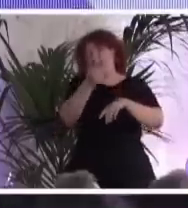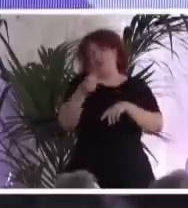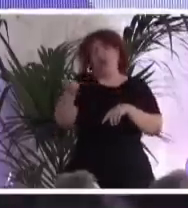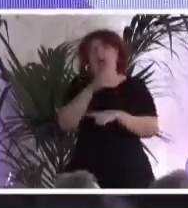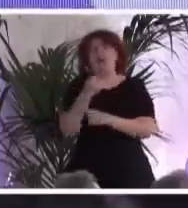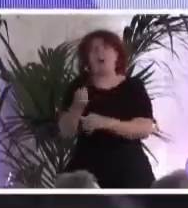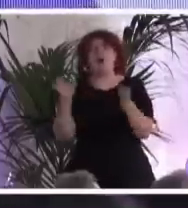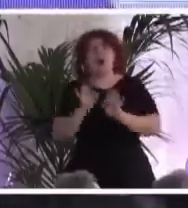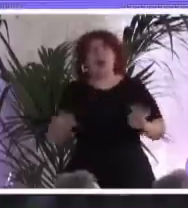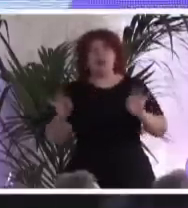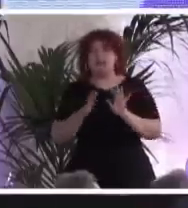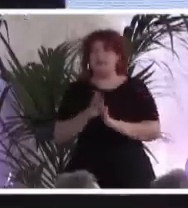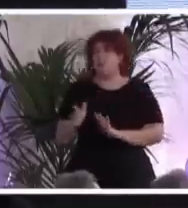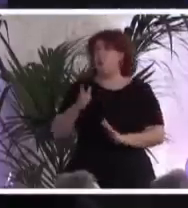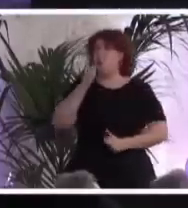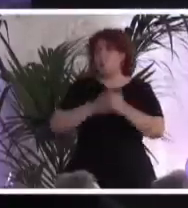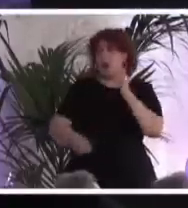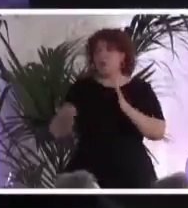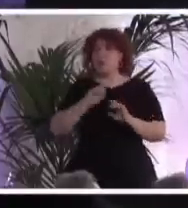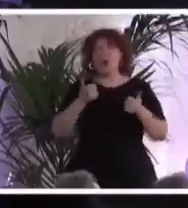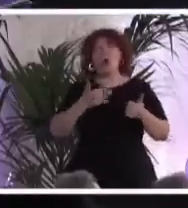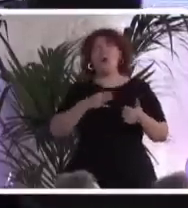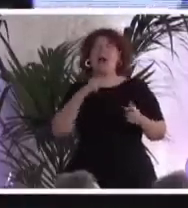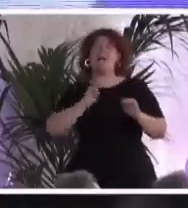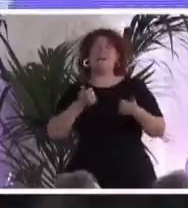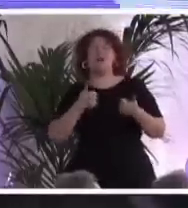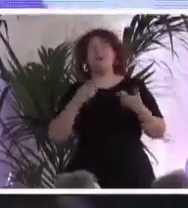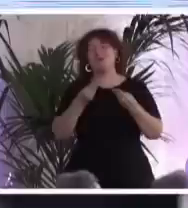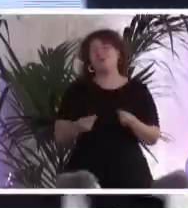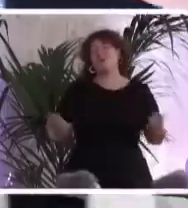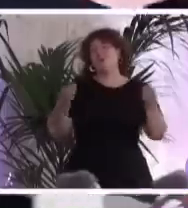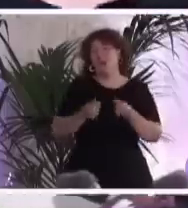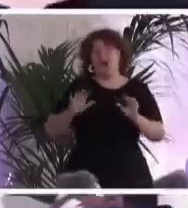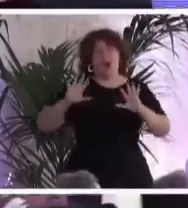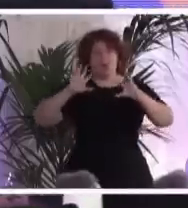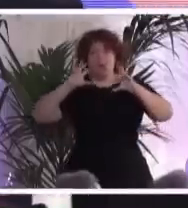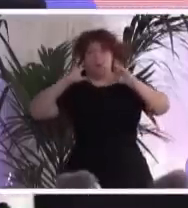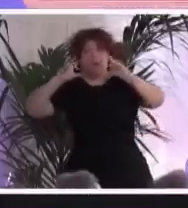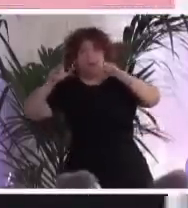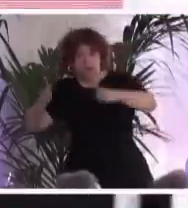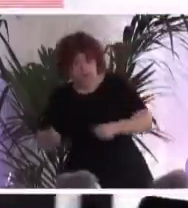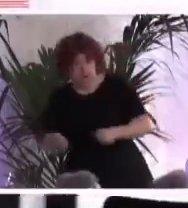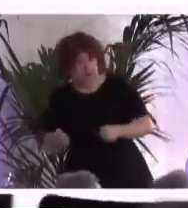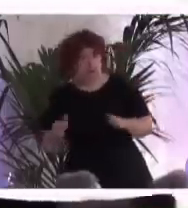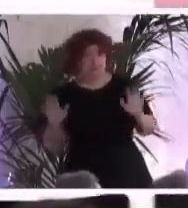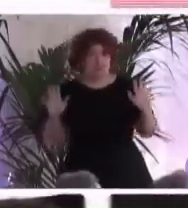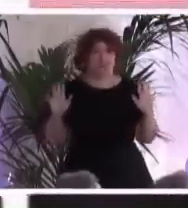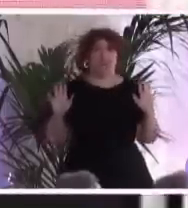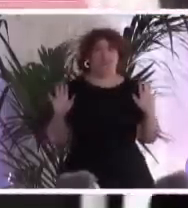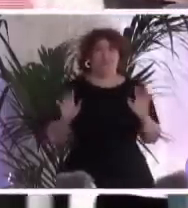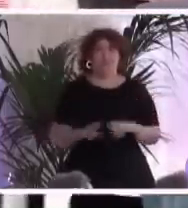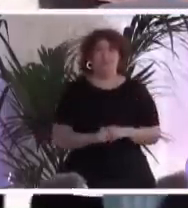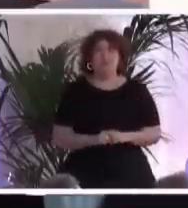pasado de la amabilidad a la agresividad vaya serie